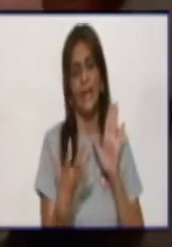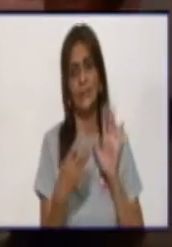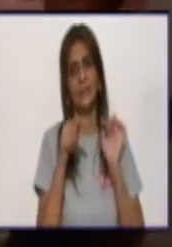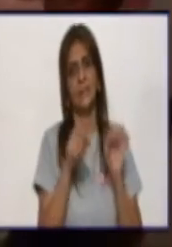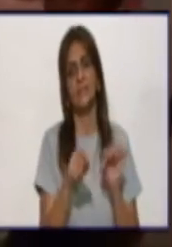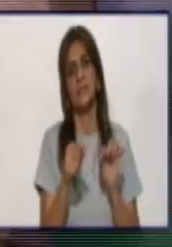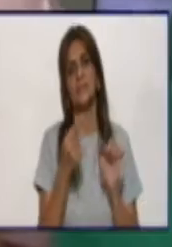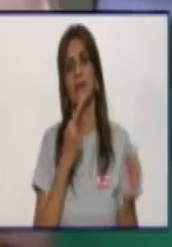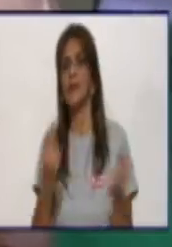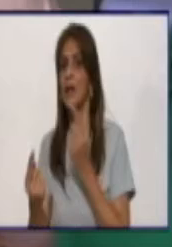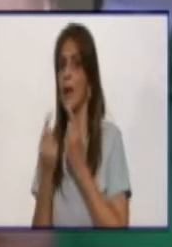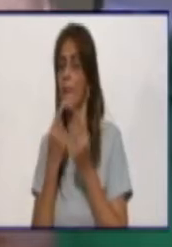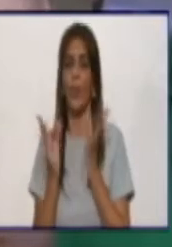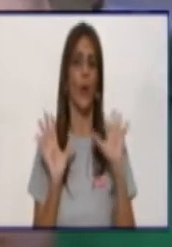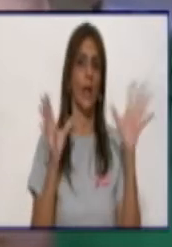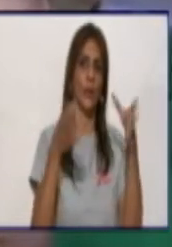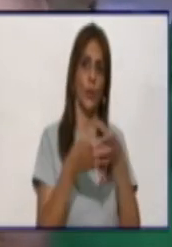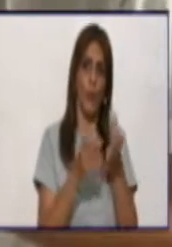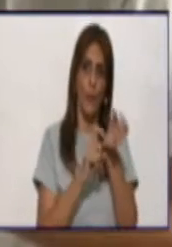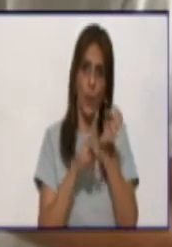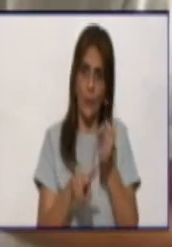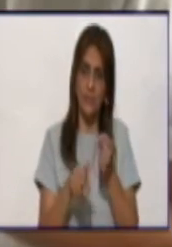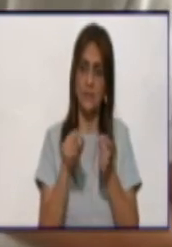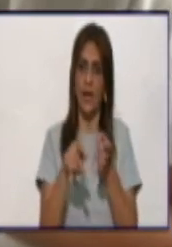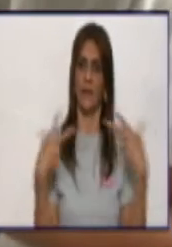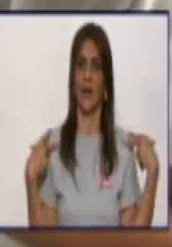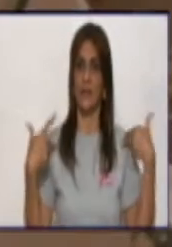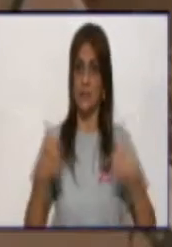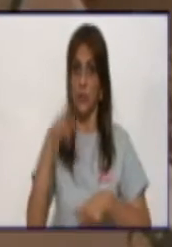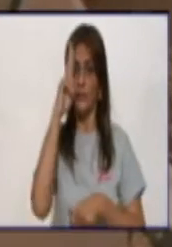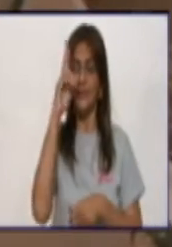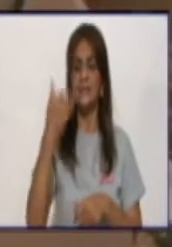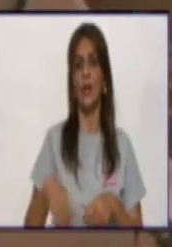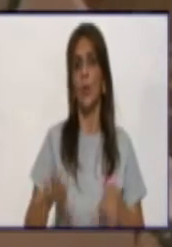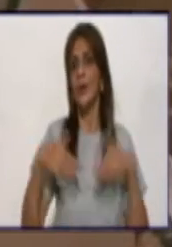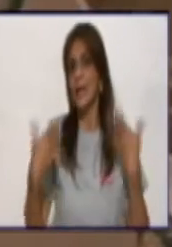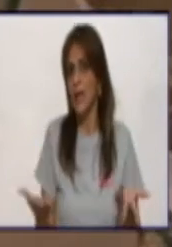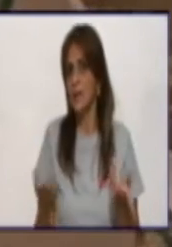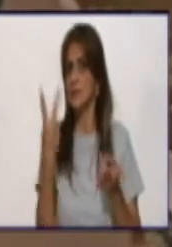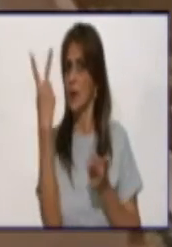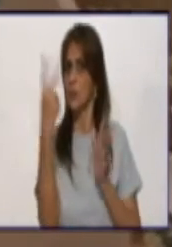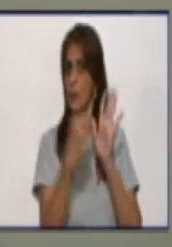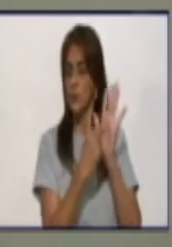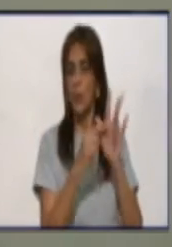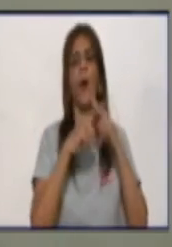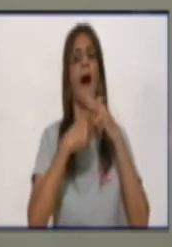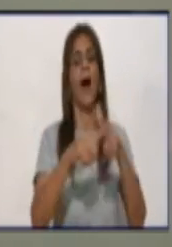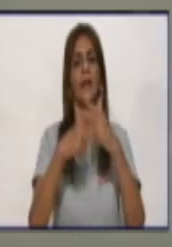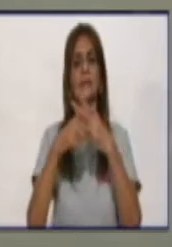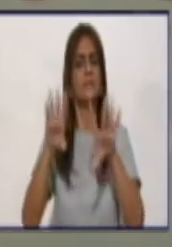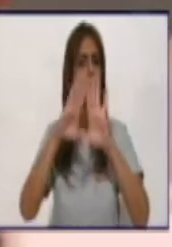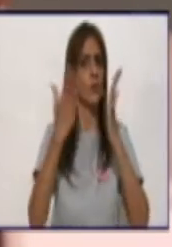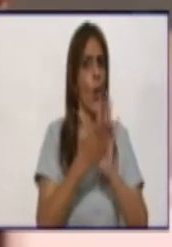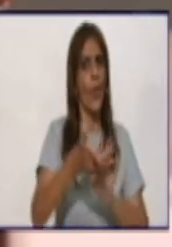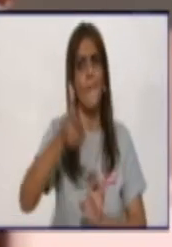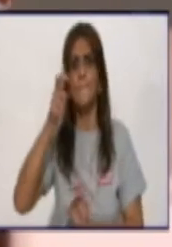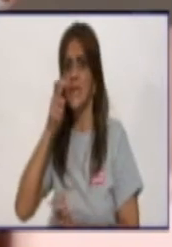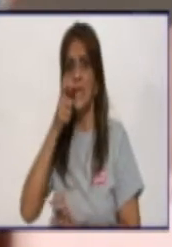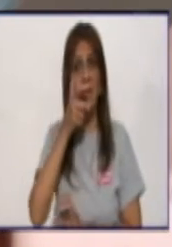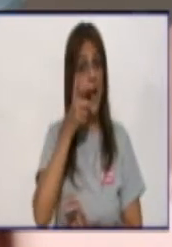temporal provincial ha sido éste el garantizar de manera sostenida la vigilancia en nuestra